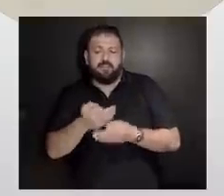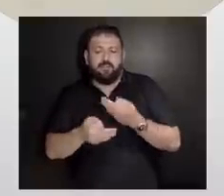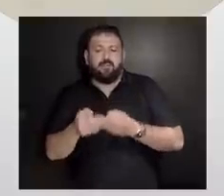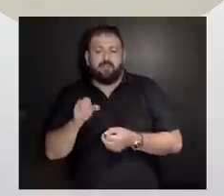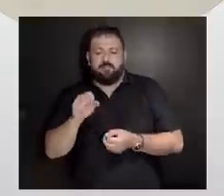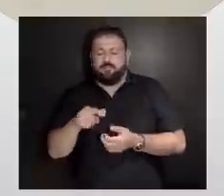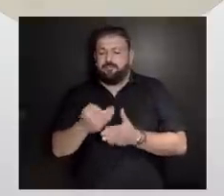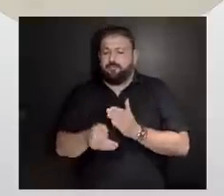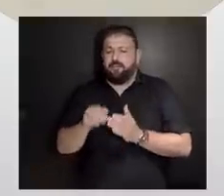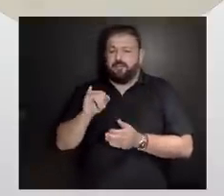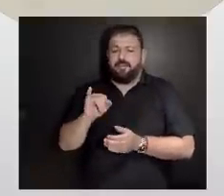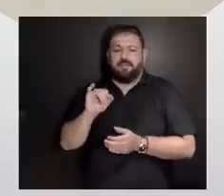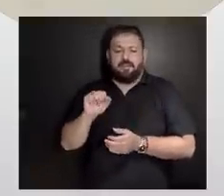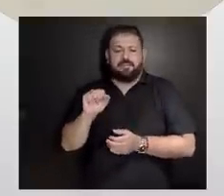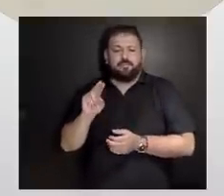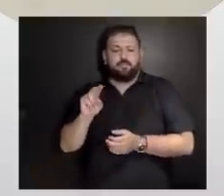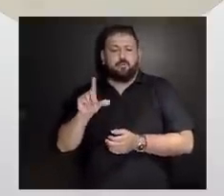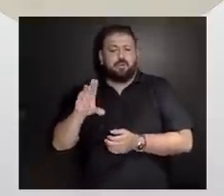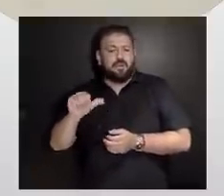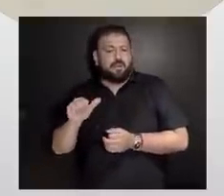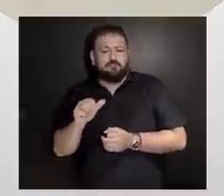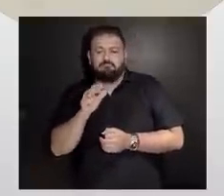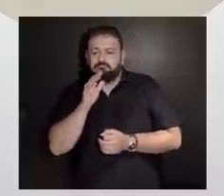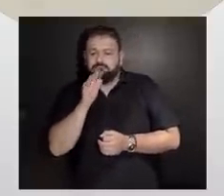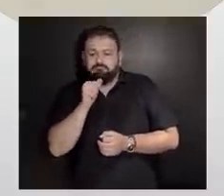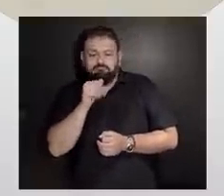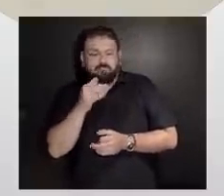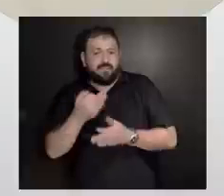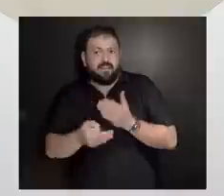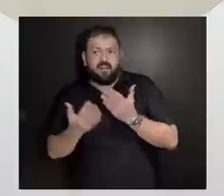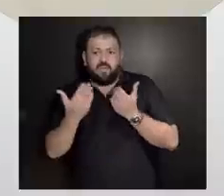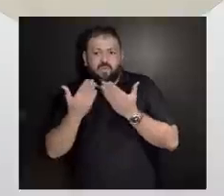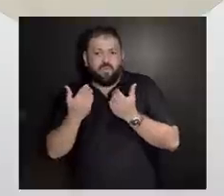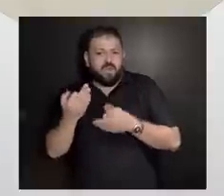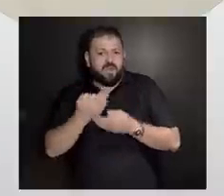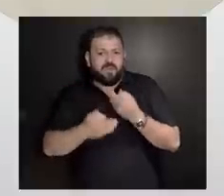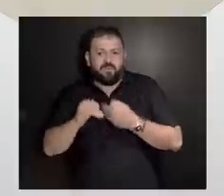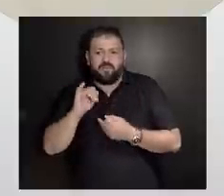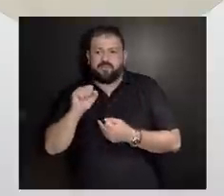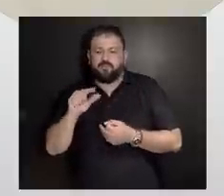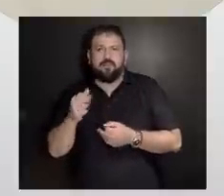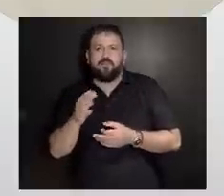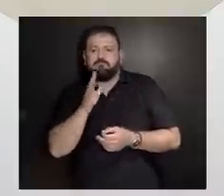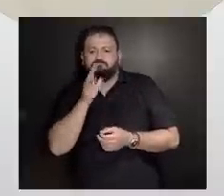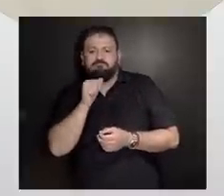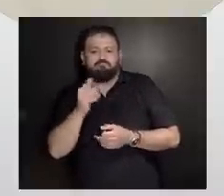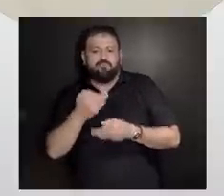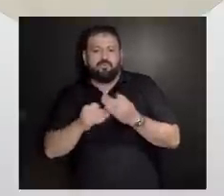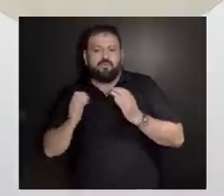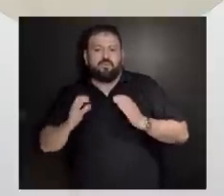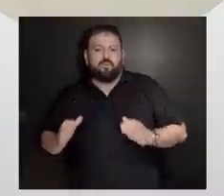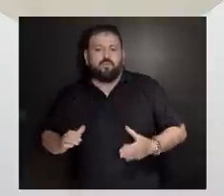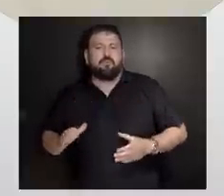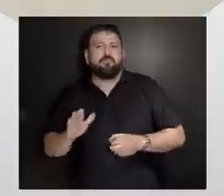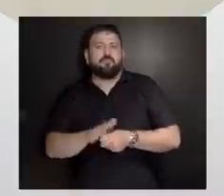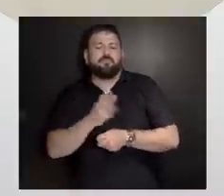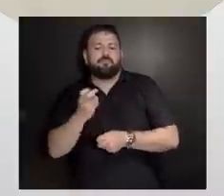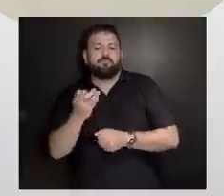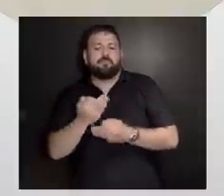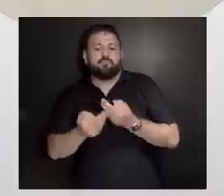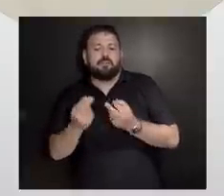los receptores, donde o ya no se puede absorber la insulina o donde ya pues nuestro cuerpo no la va a poder producir por la pérdida de estas